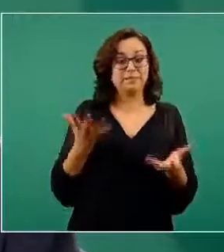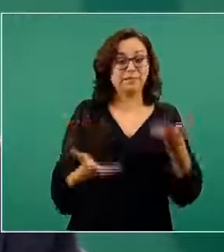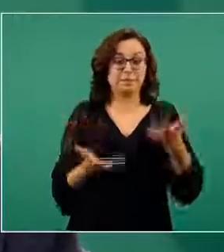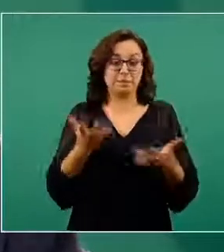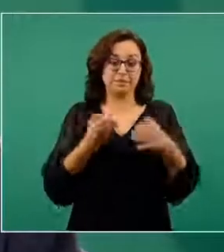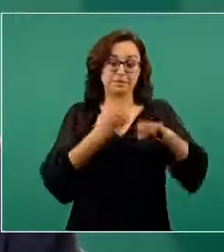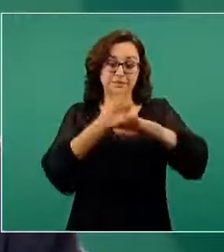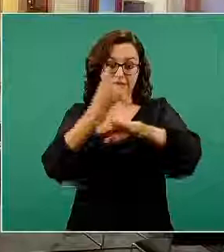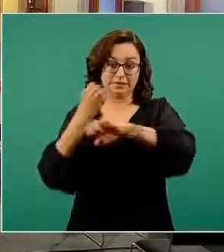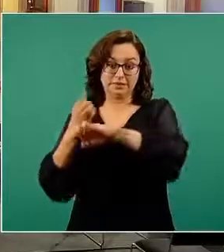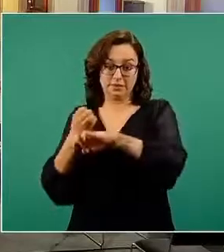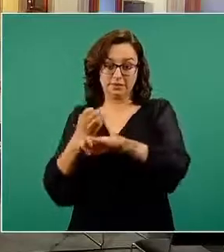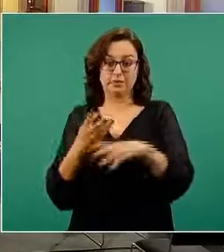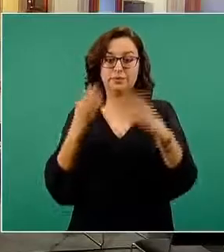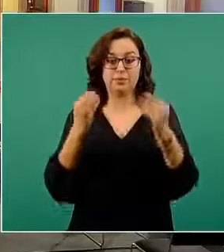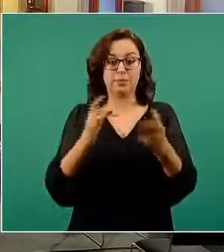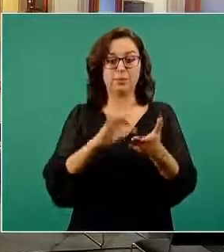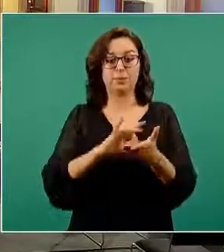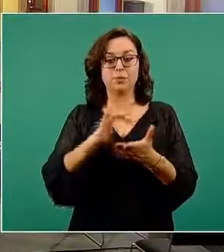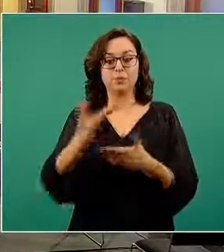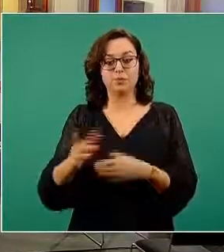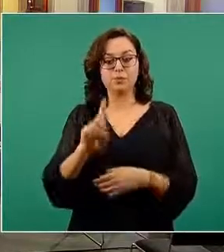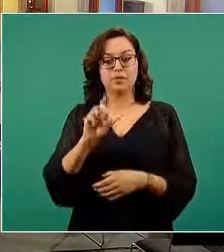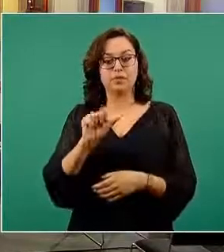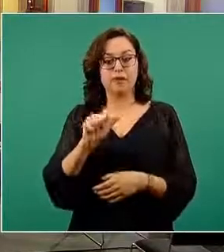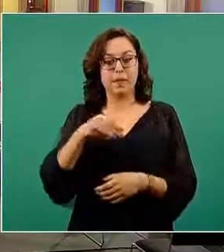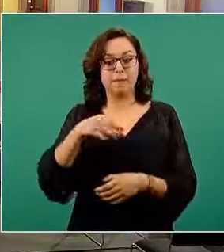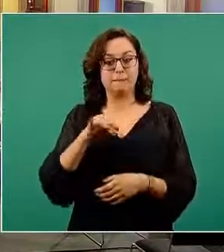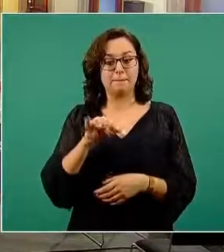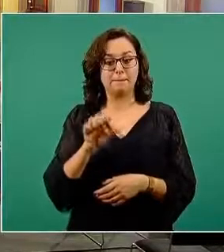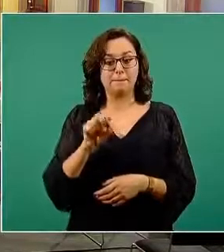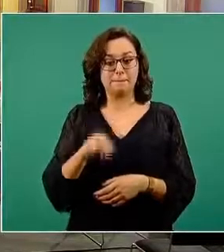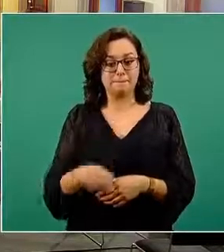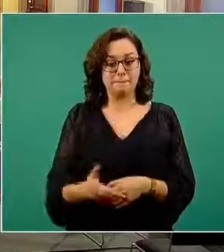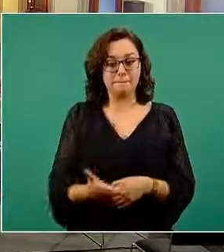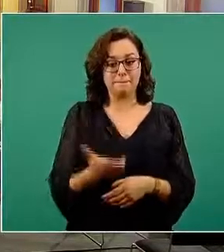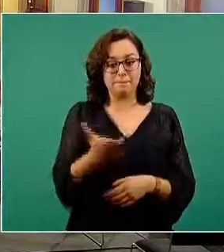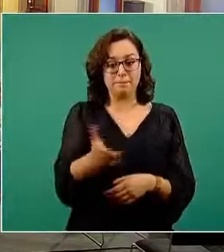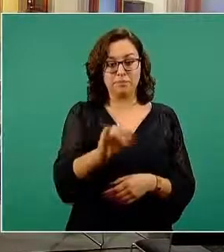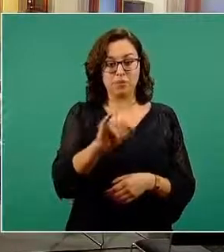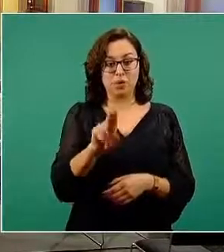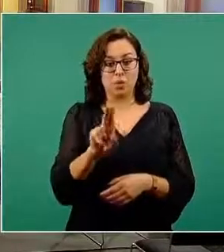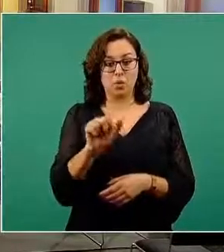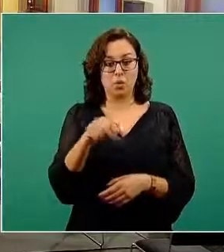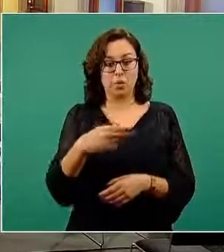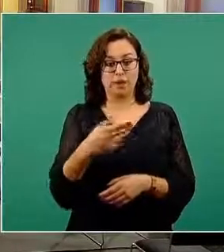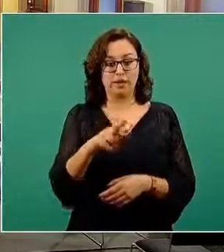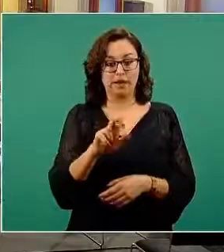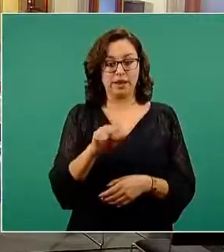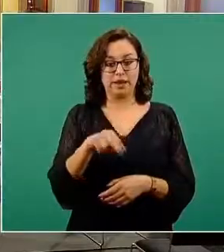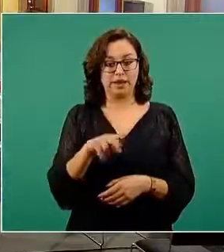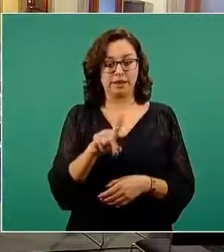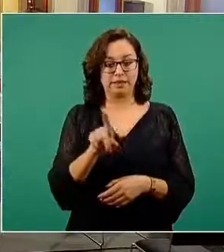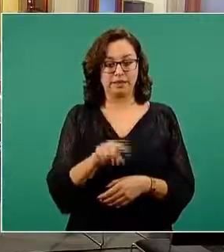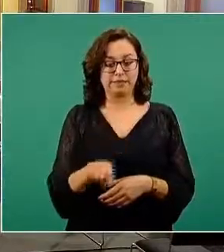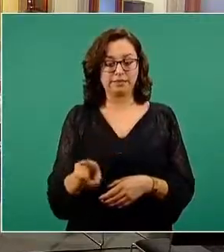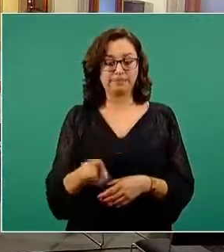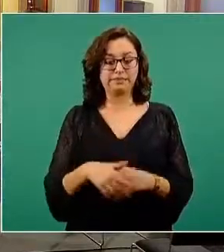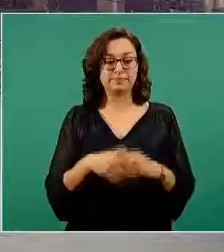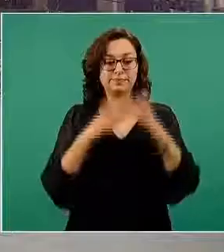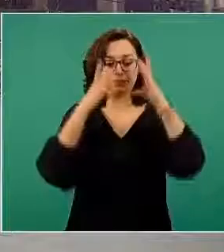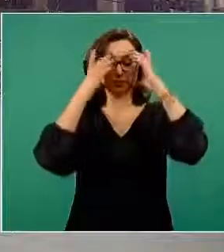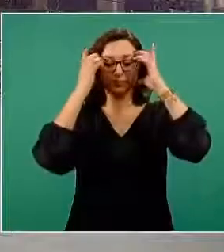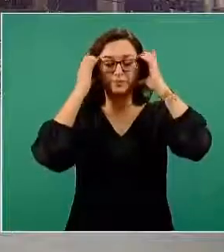en la población. Muchas gracias también. Juan Hernández, Periódico Basta, Grupo Cantón. Buenas